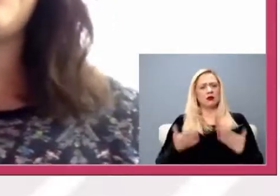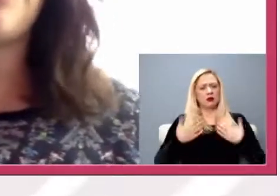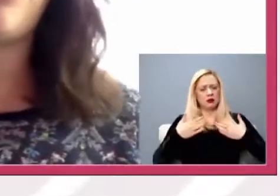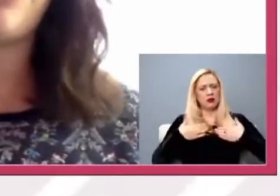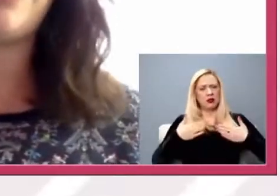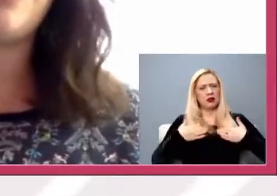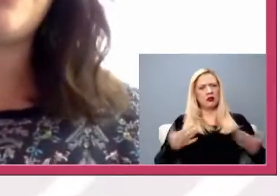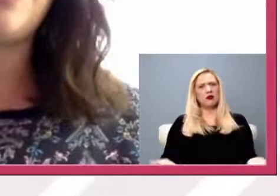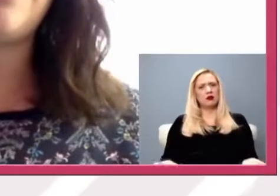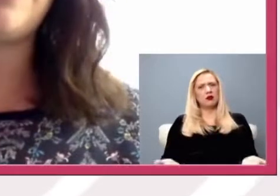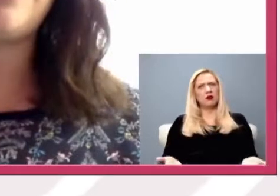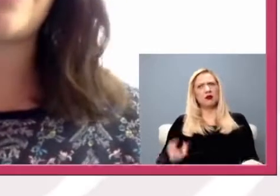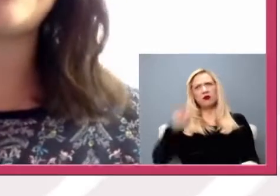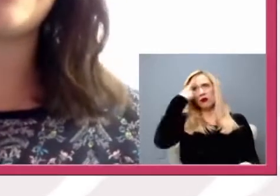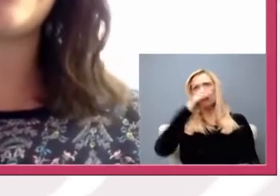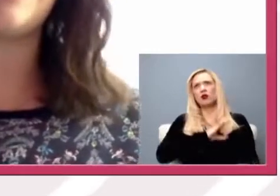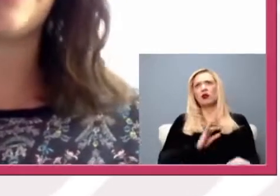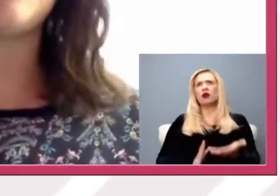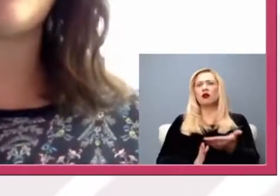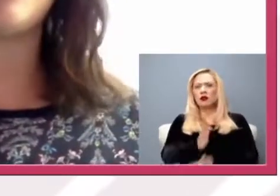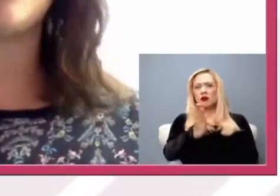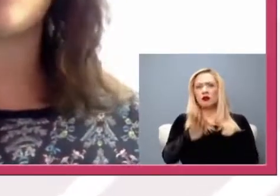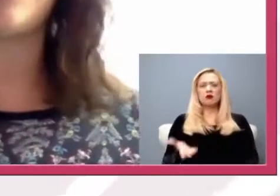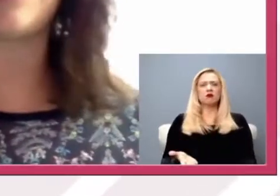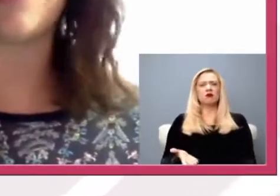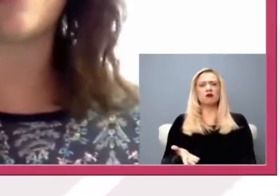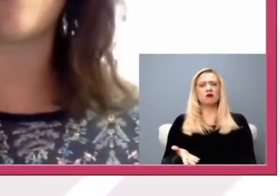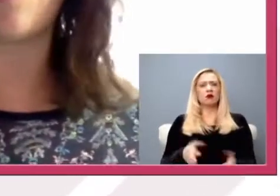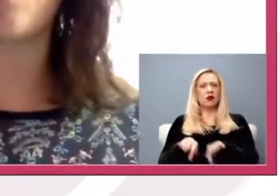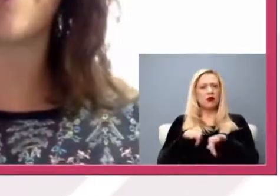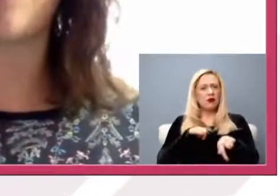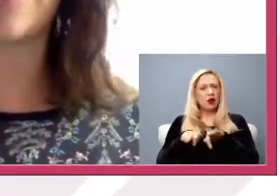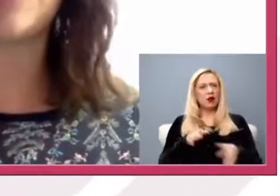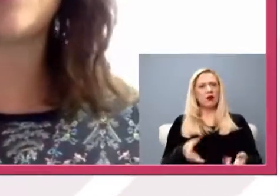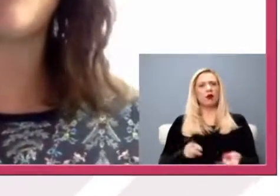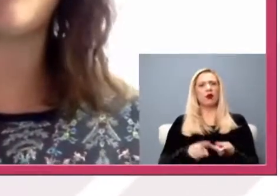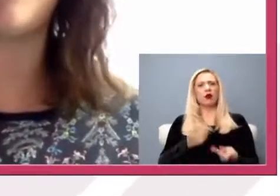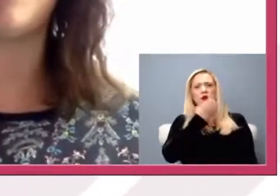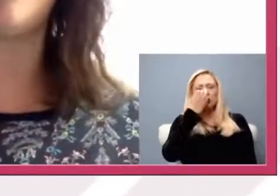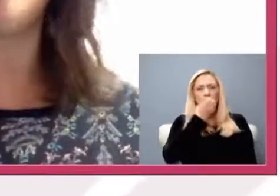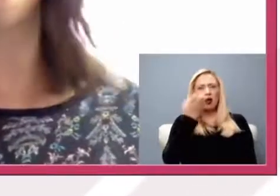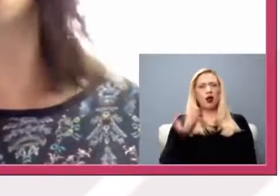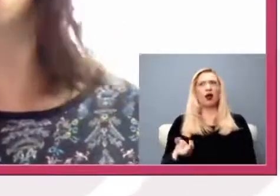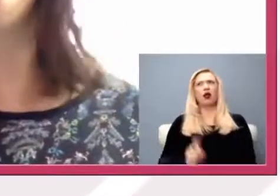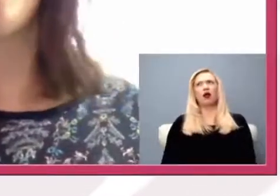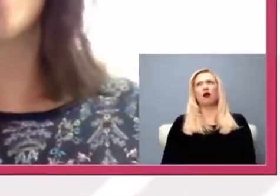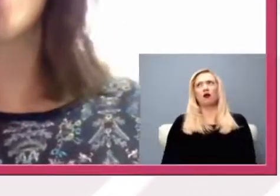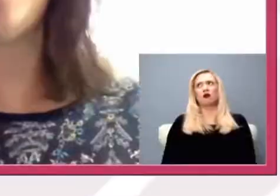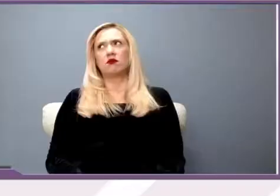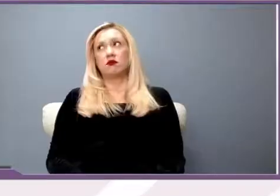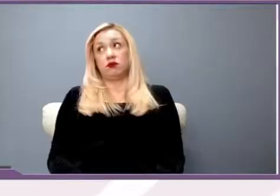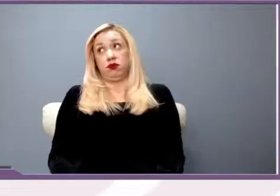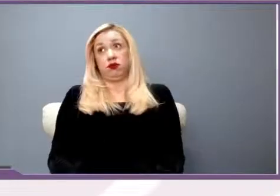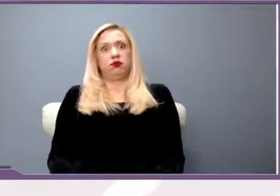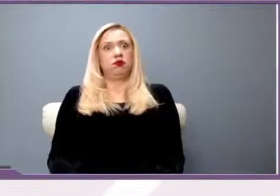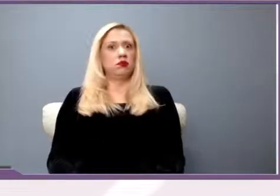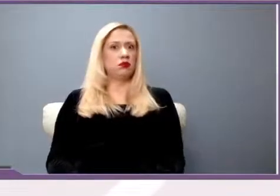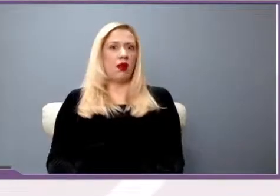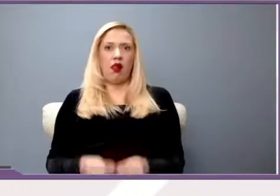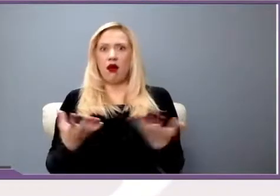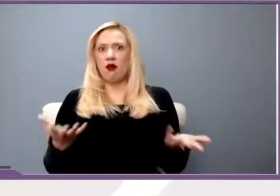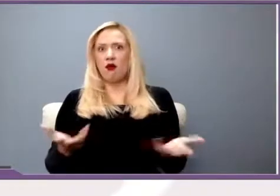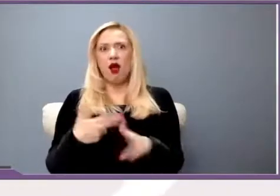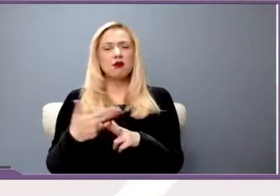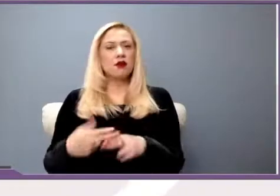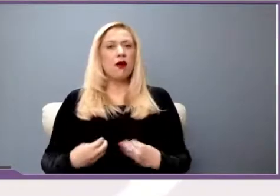individuales para poder acceder a espacios como el trabajo, como la educación, pero también, ya decía Ischel, a llevar